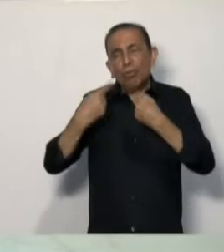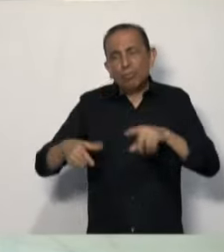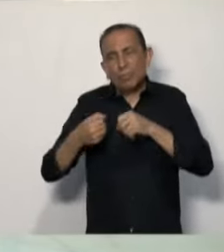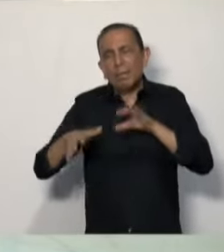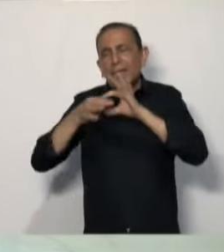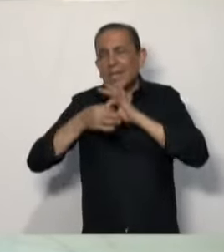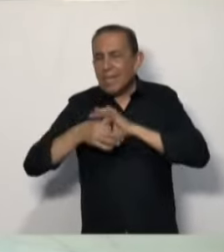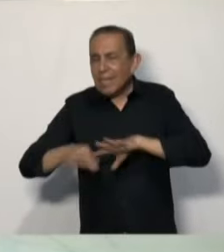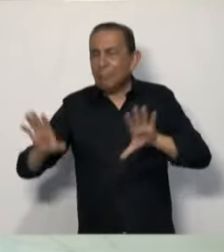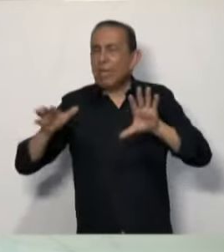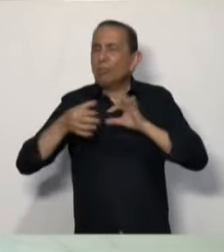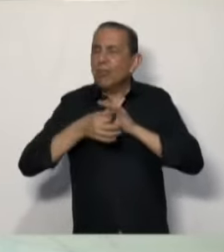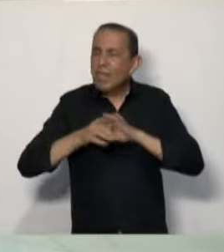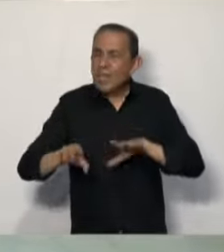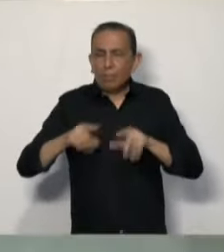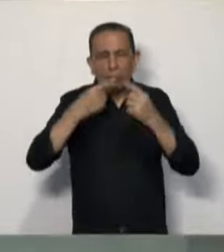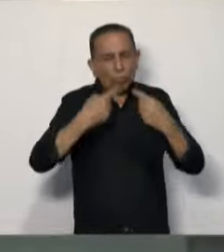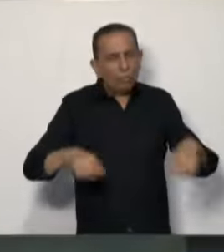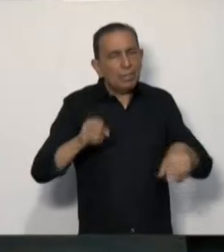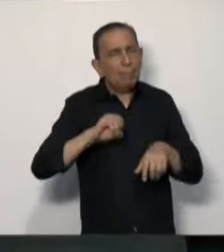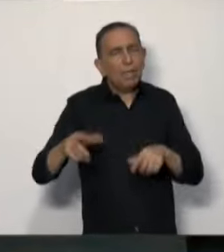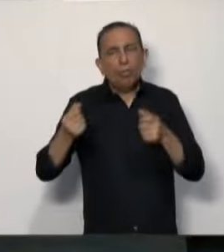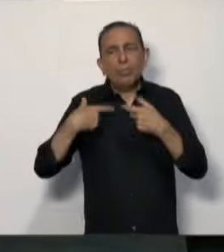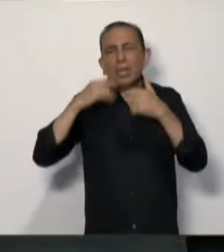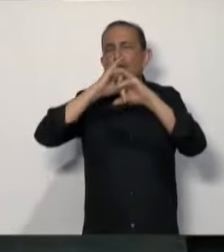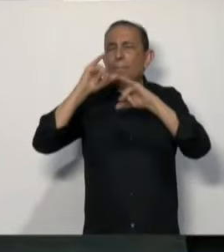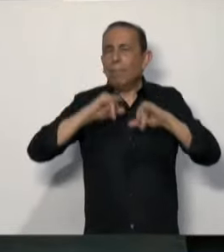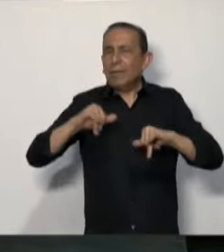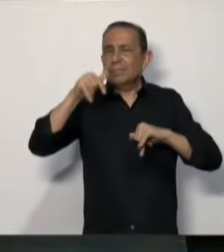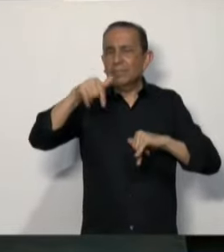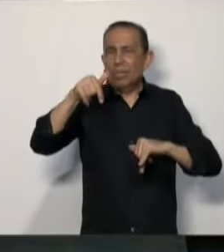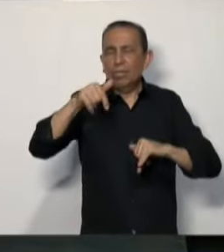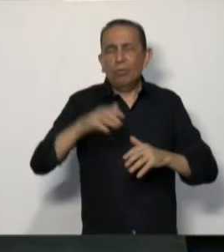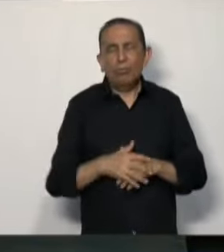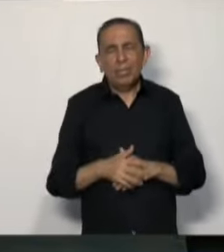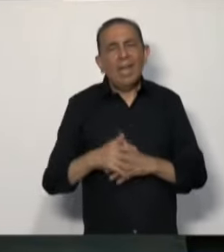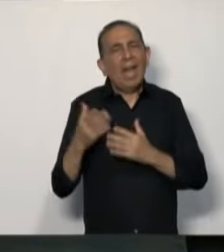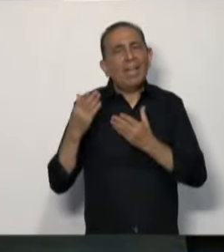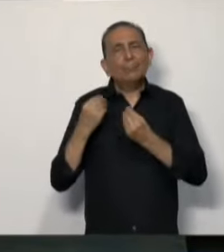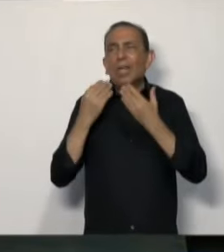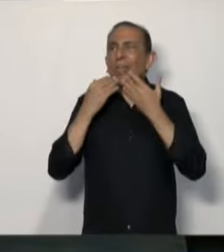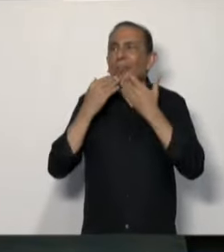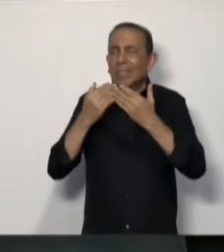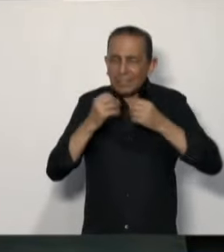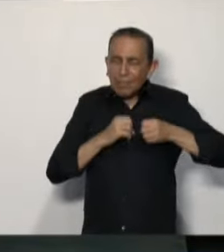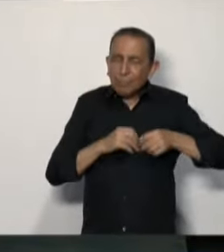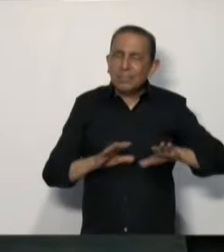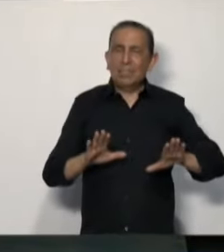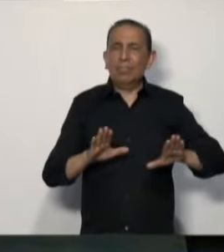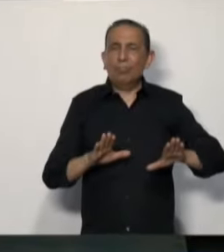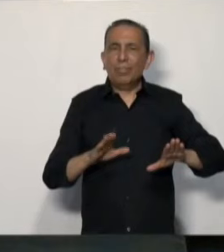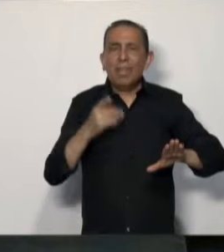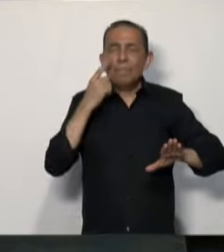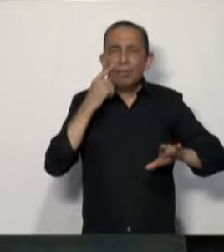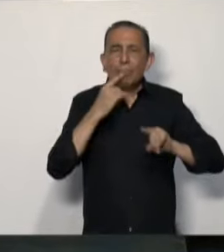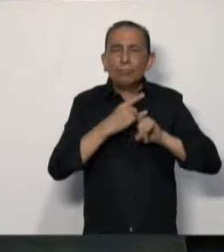Líbranos de todos los males, Señor, y concédenos la paz en nuestros días, para que, ayudados por tu misericordia,